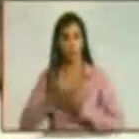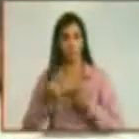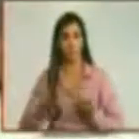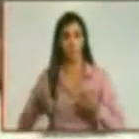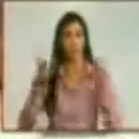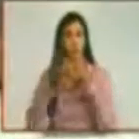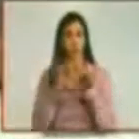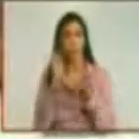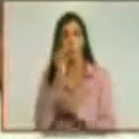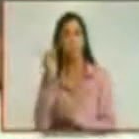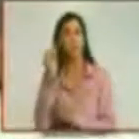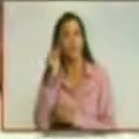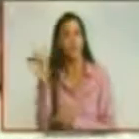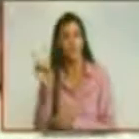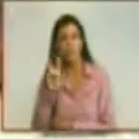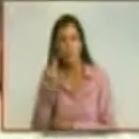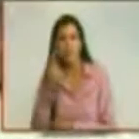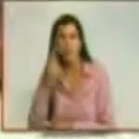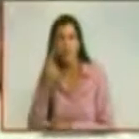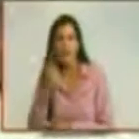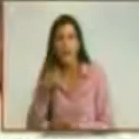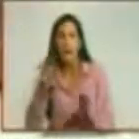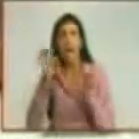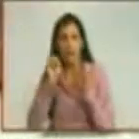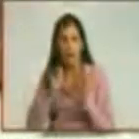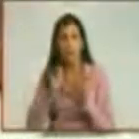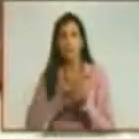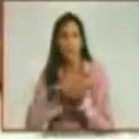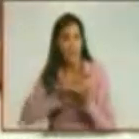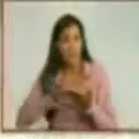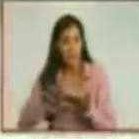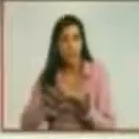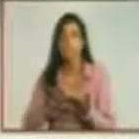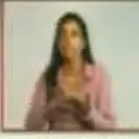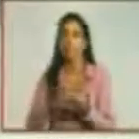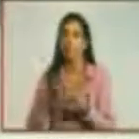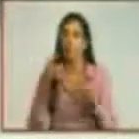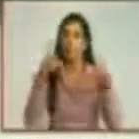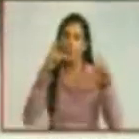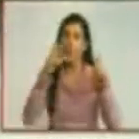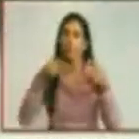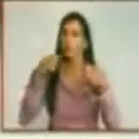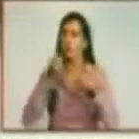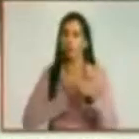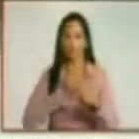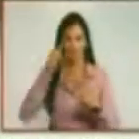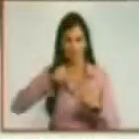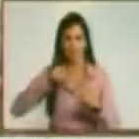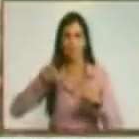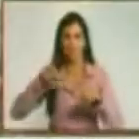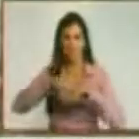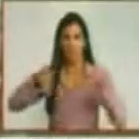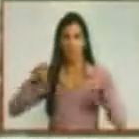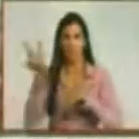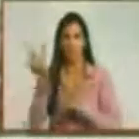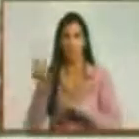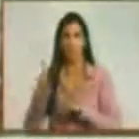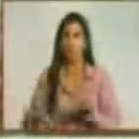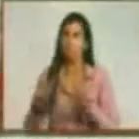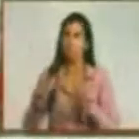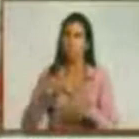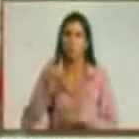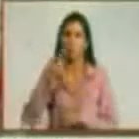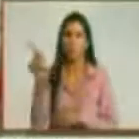a los venezolanos visualizar e interpretar de manera gratuita imágenes tomadas del territorio nacional. En